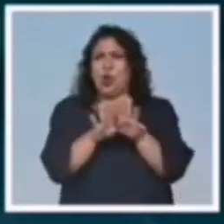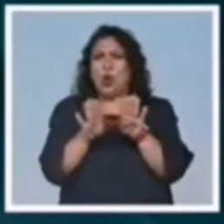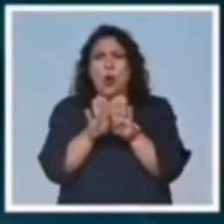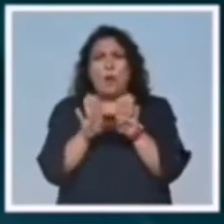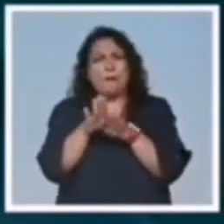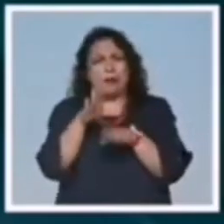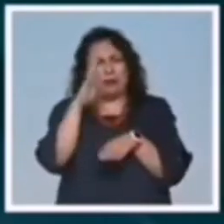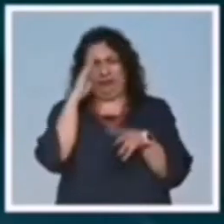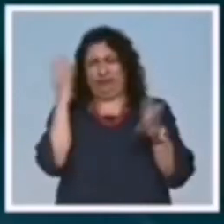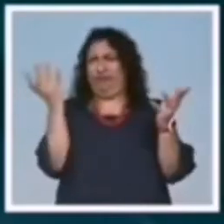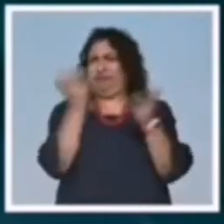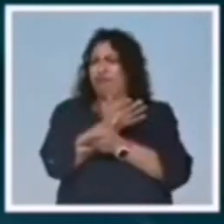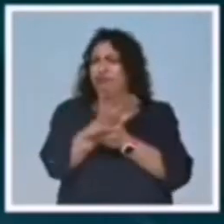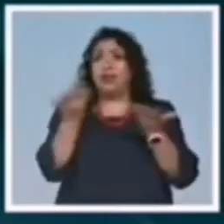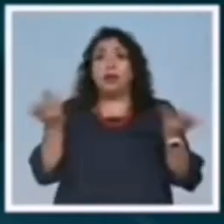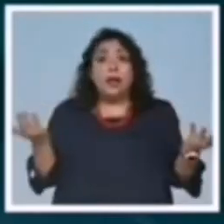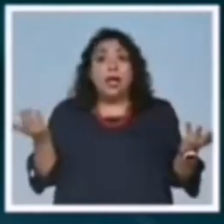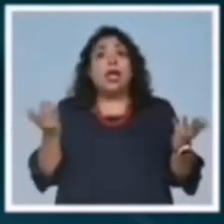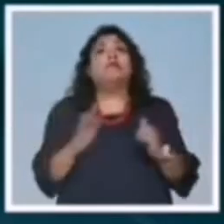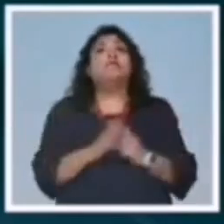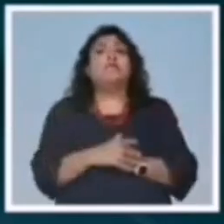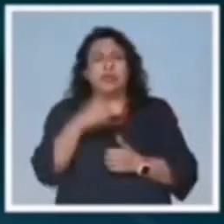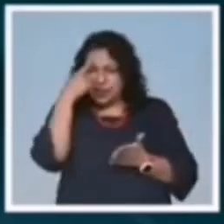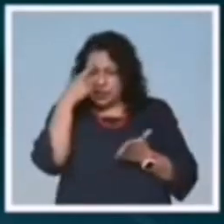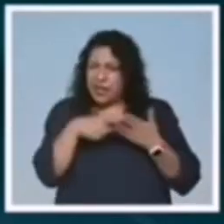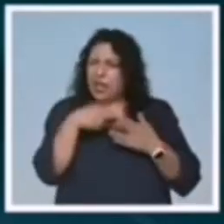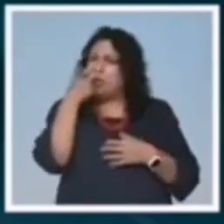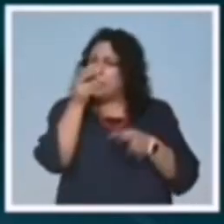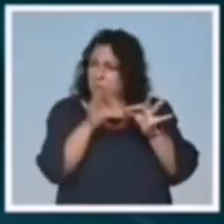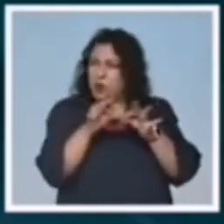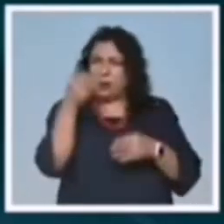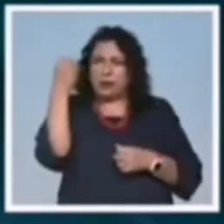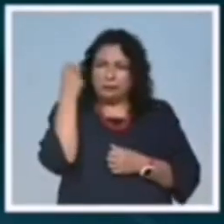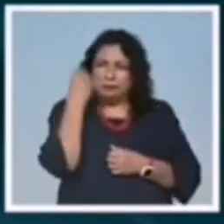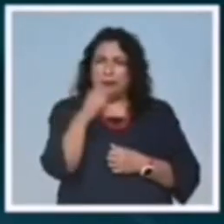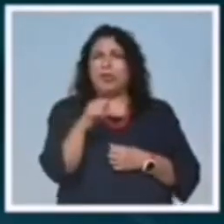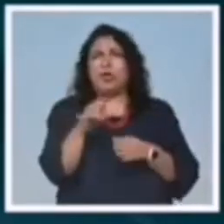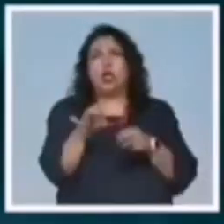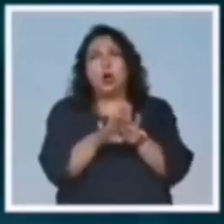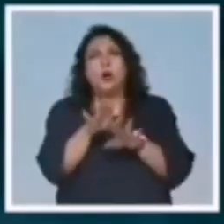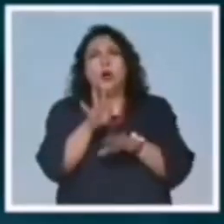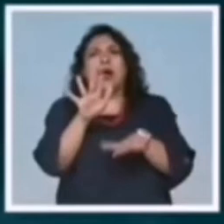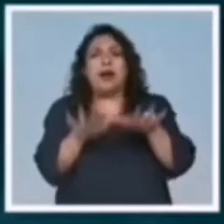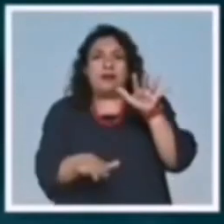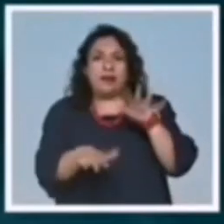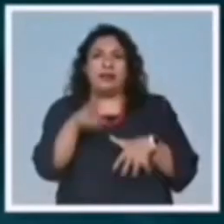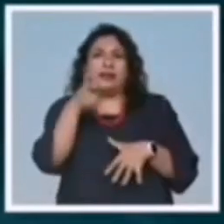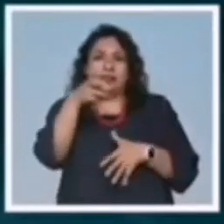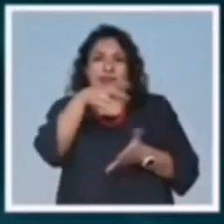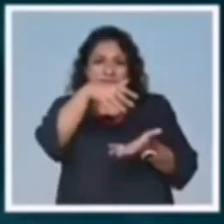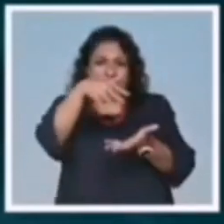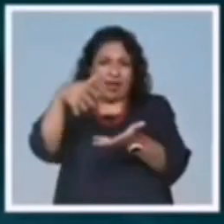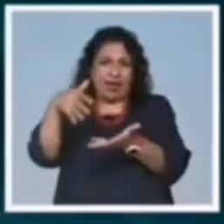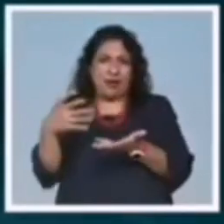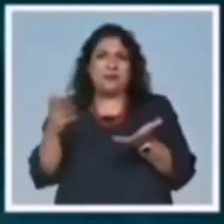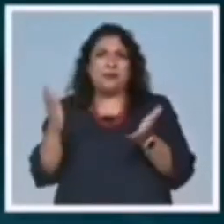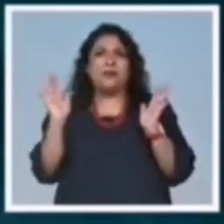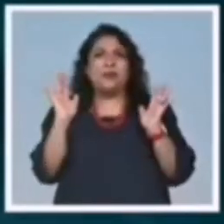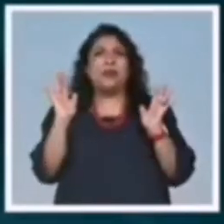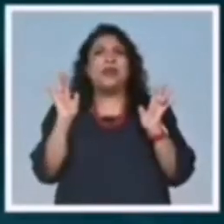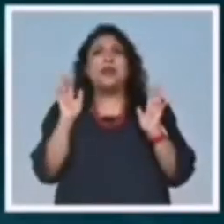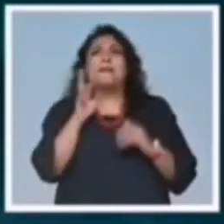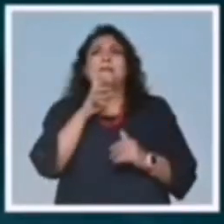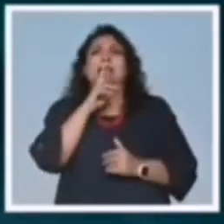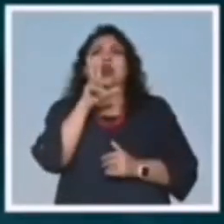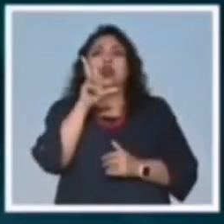me pareció un shock. Entonces dije, creo que aquí está la clave de lo absurdo, que a veces es este tipo de coleccionismo. Entonces dije,